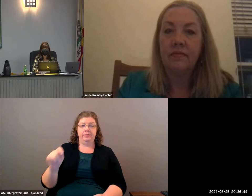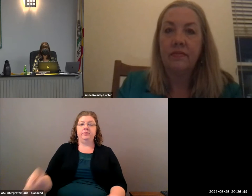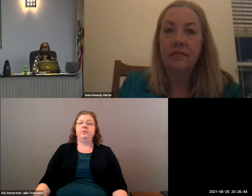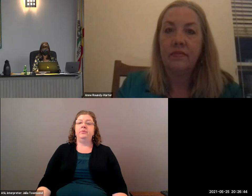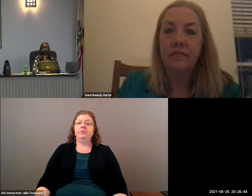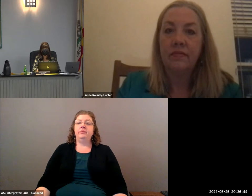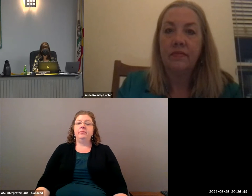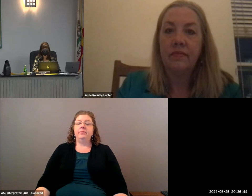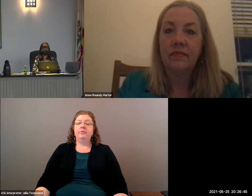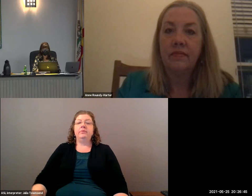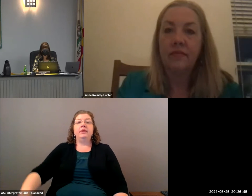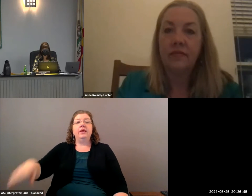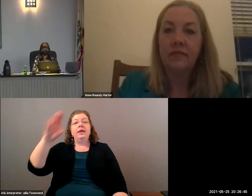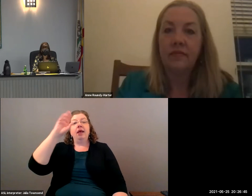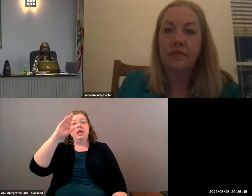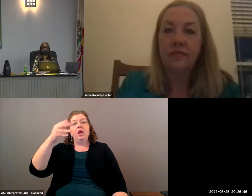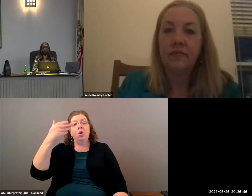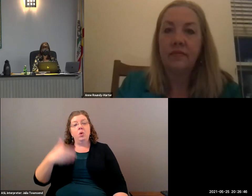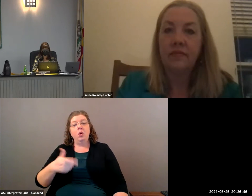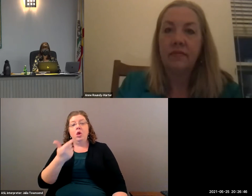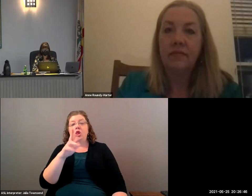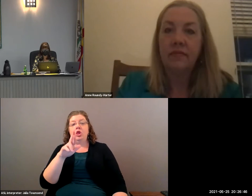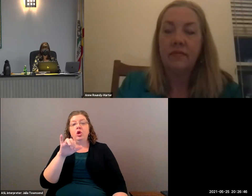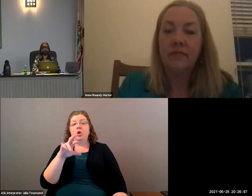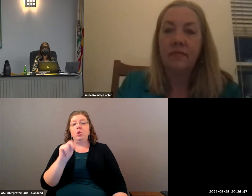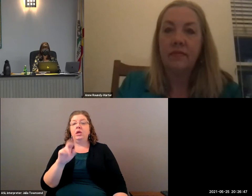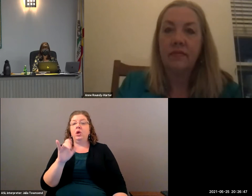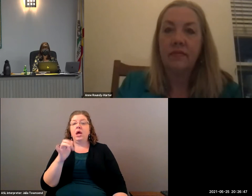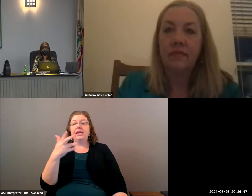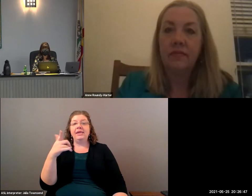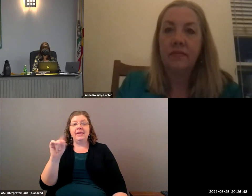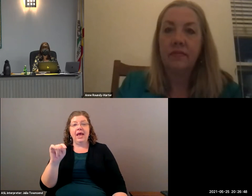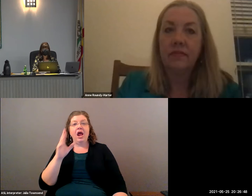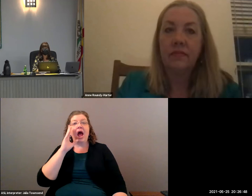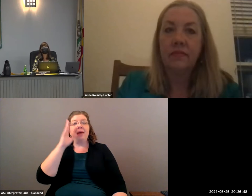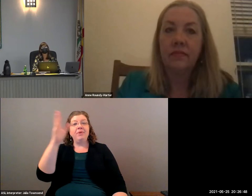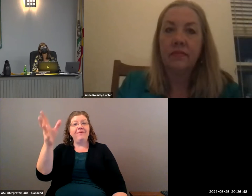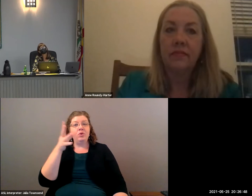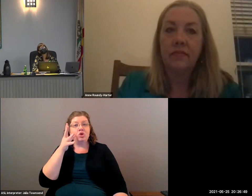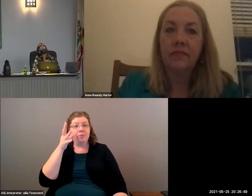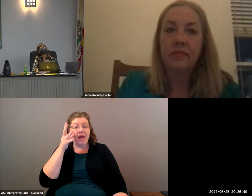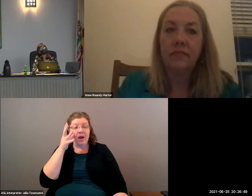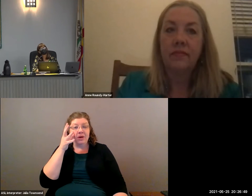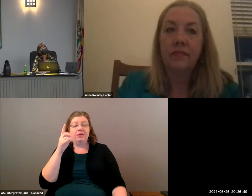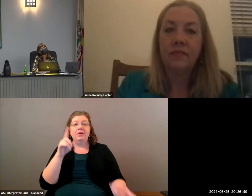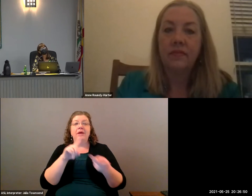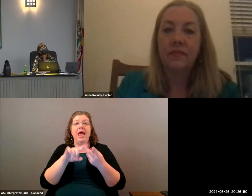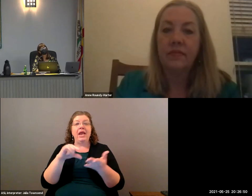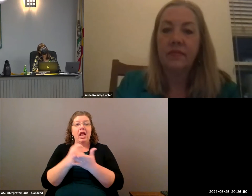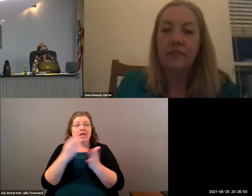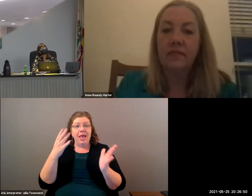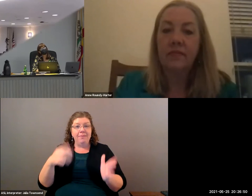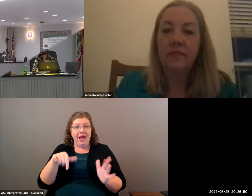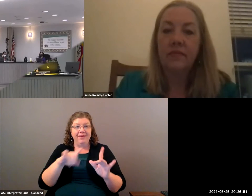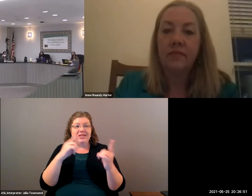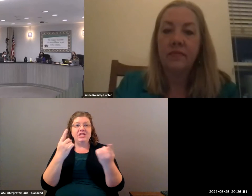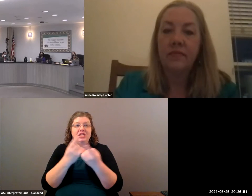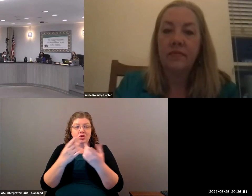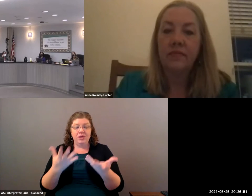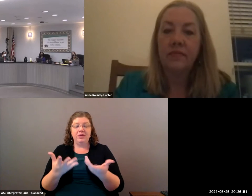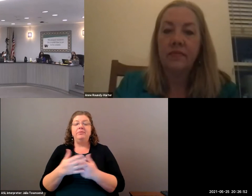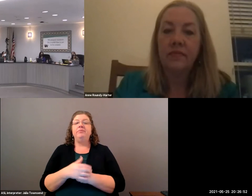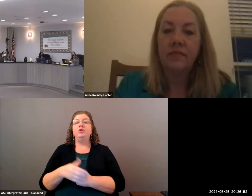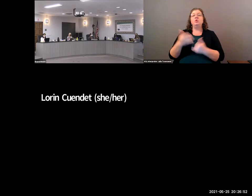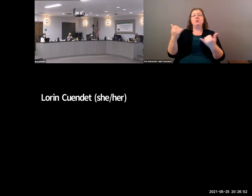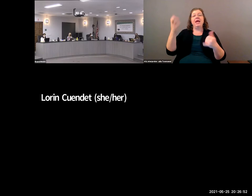Hello, my name is Lauren Quande, and I am a future. Soy Lauren Quande y soy futura madre y